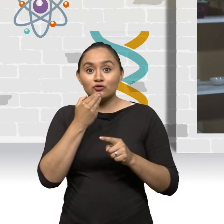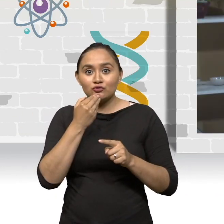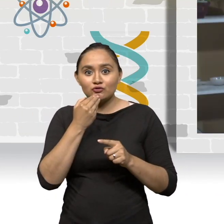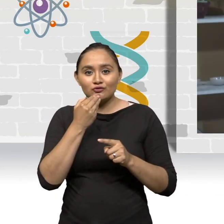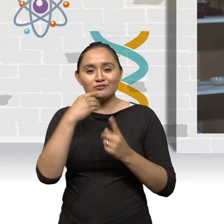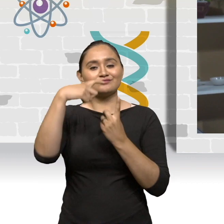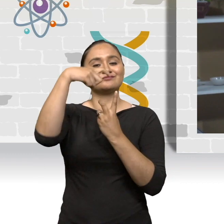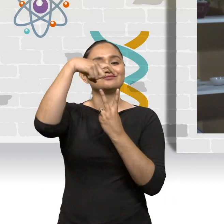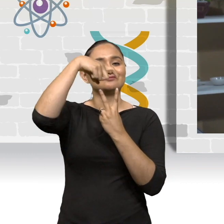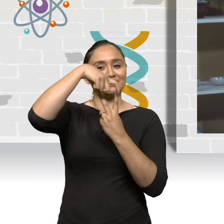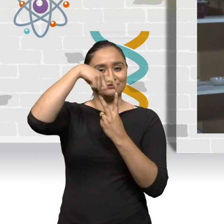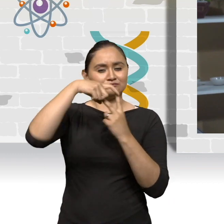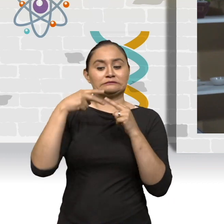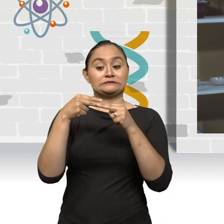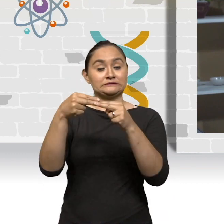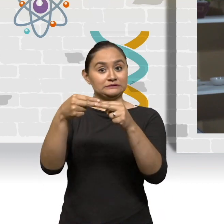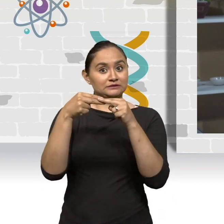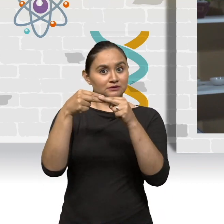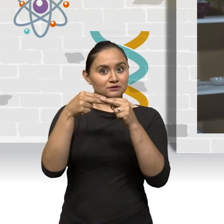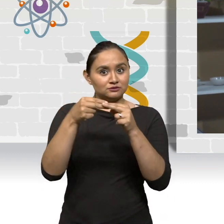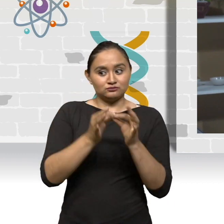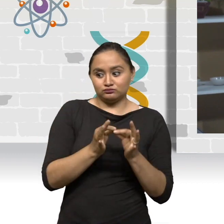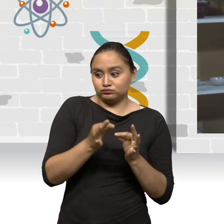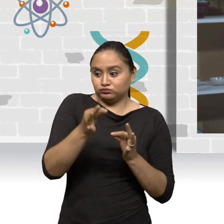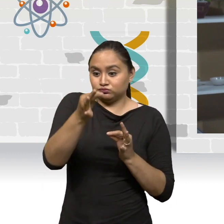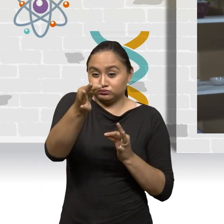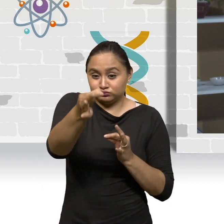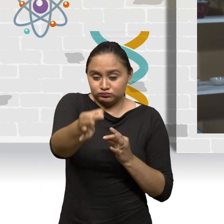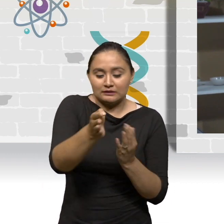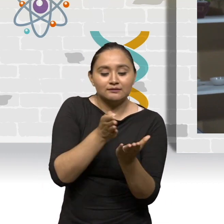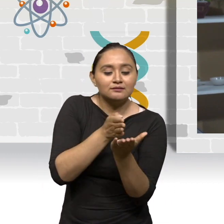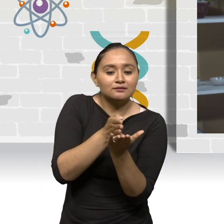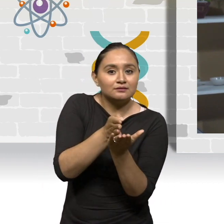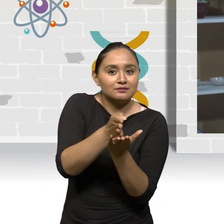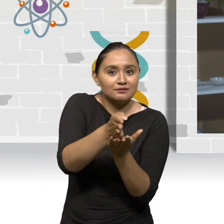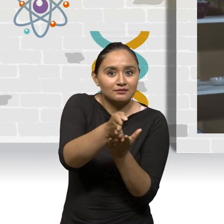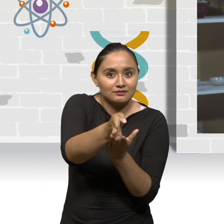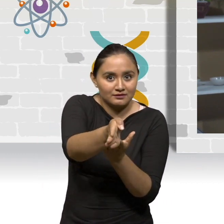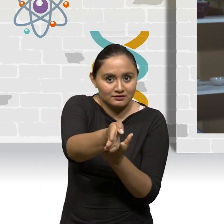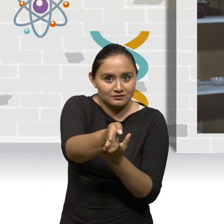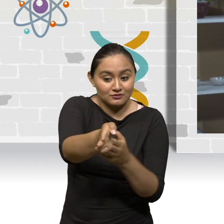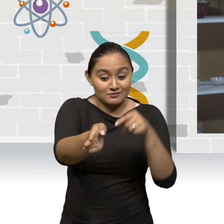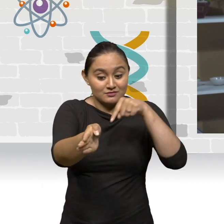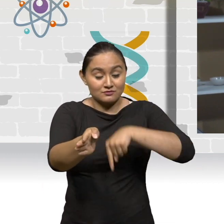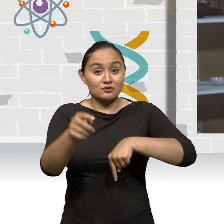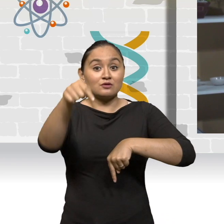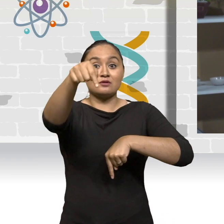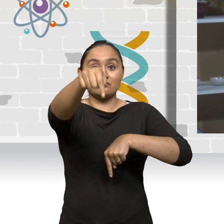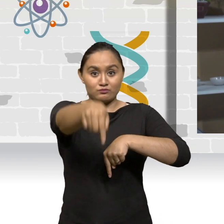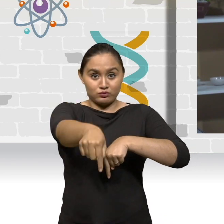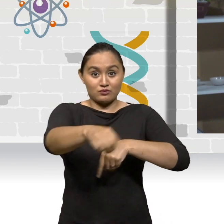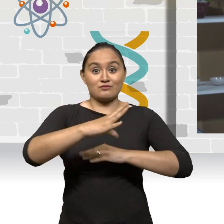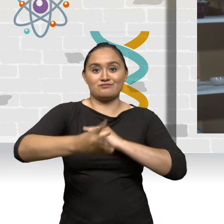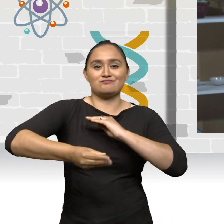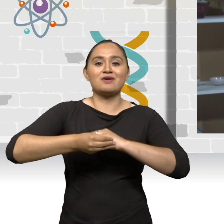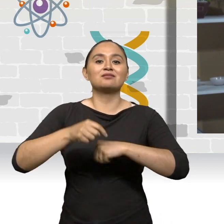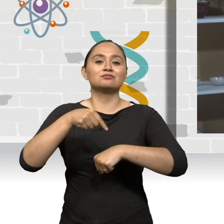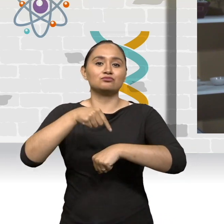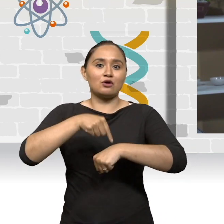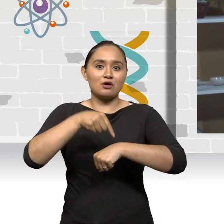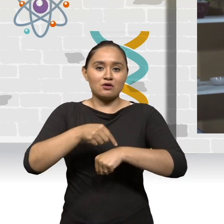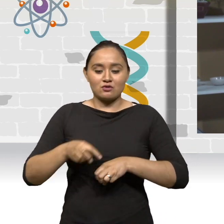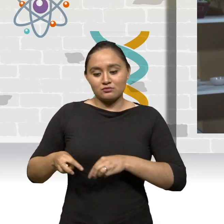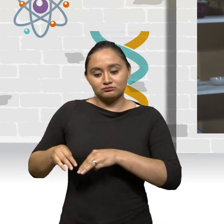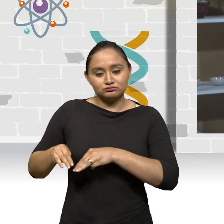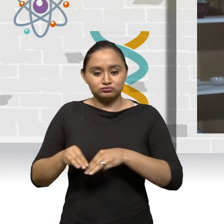otra cosa que el módulo de ese vector y relaciona la distancia en línea recta entre los dos puntos con el tiempo que